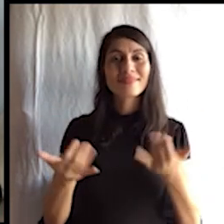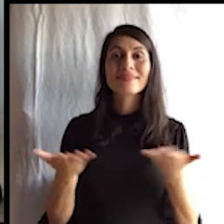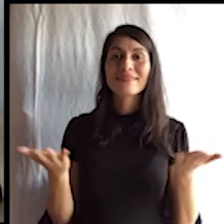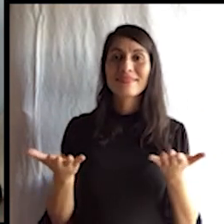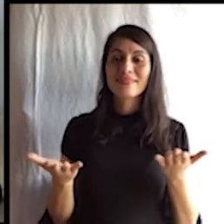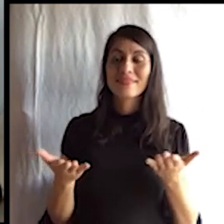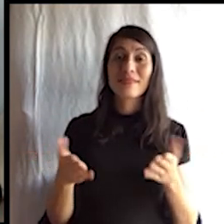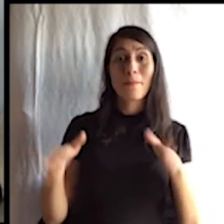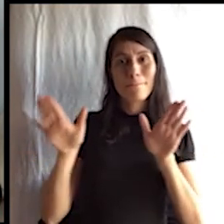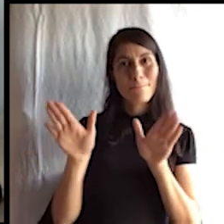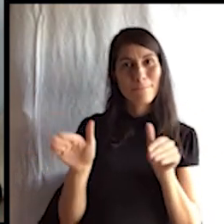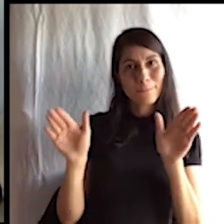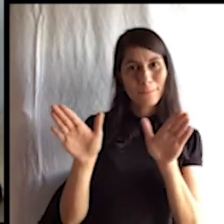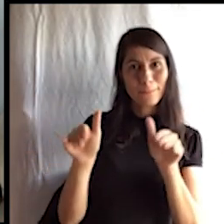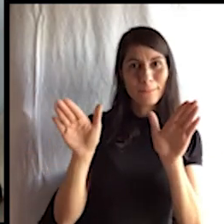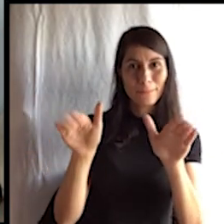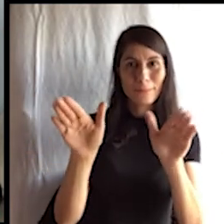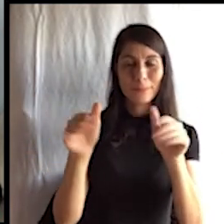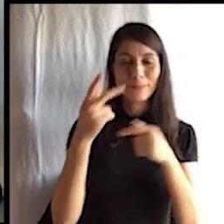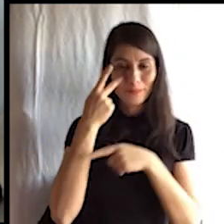Ahora vamos a volver con la mariposa.